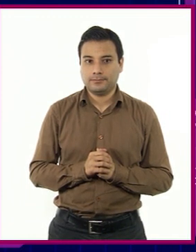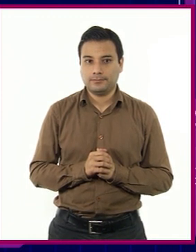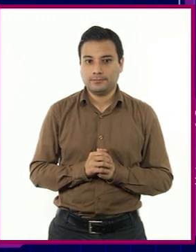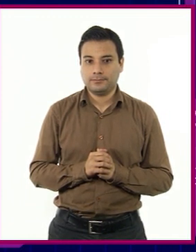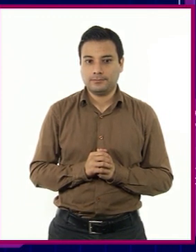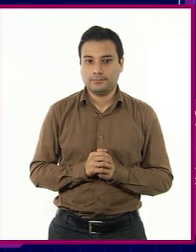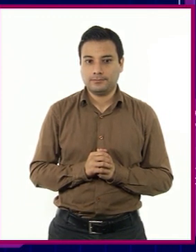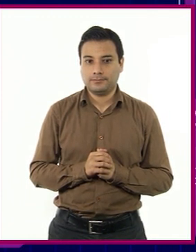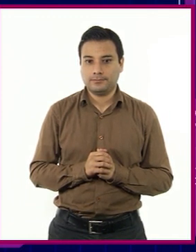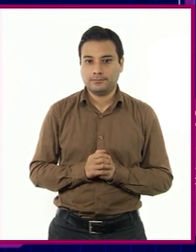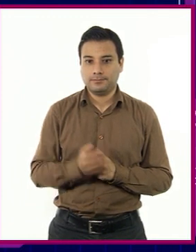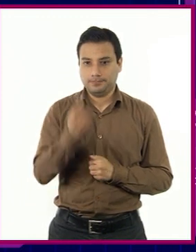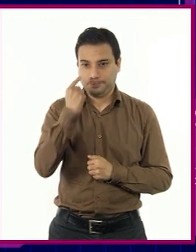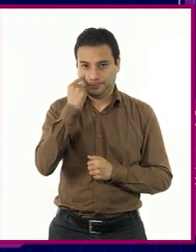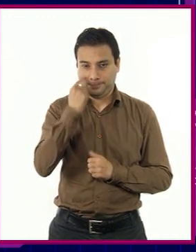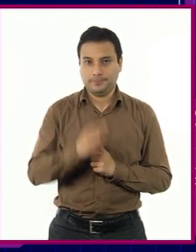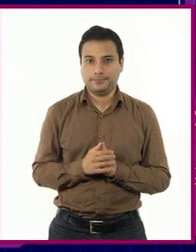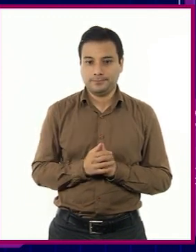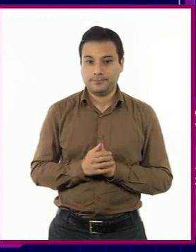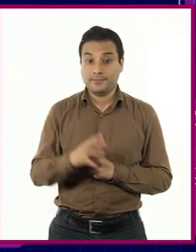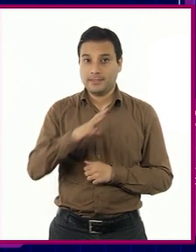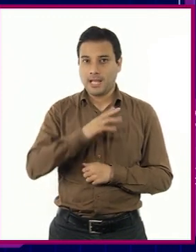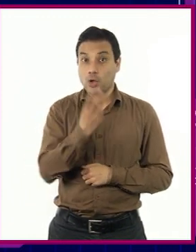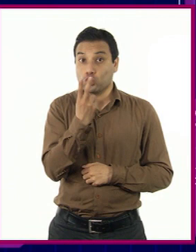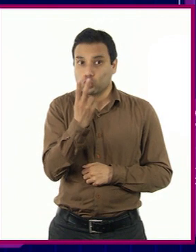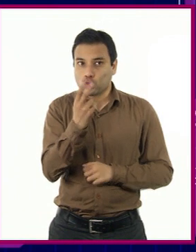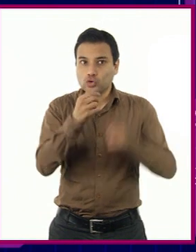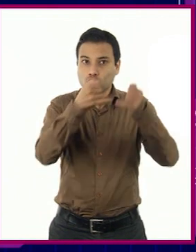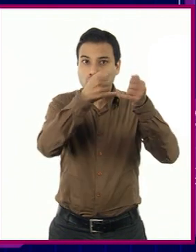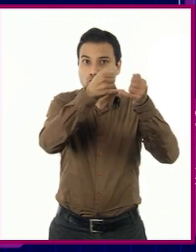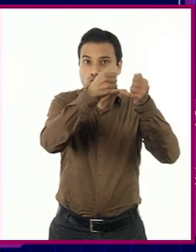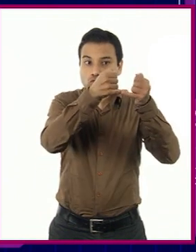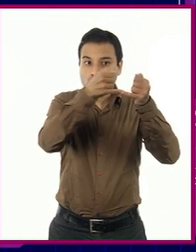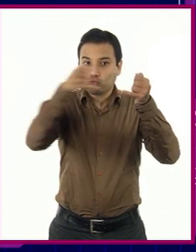paralelogramo, se obtienen 2 rectas paralelas y una